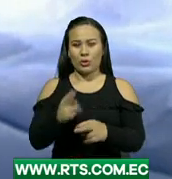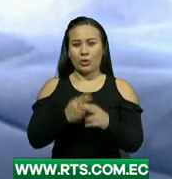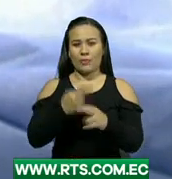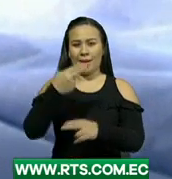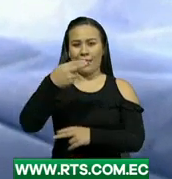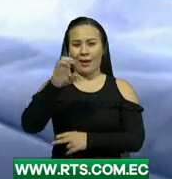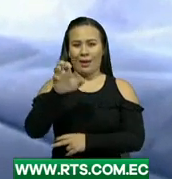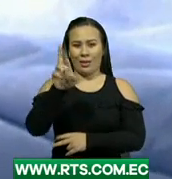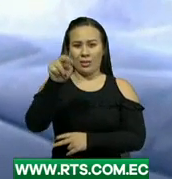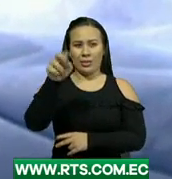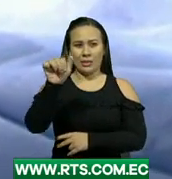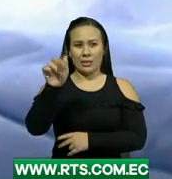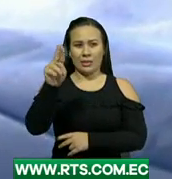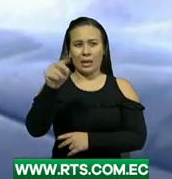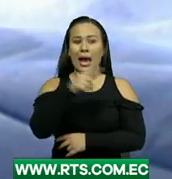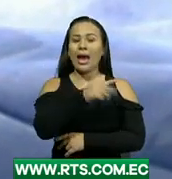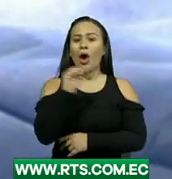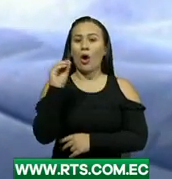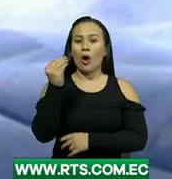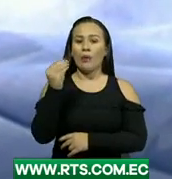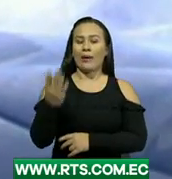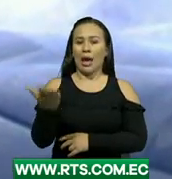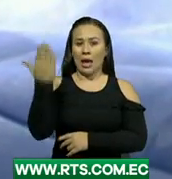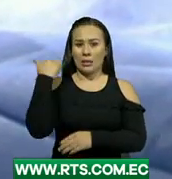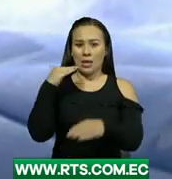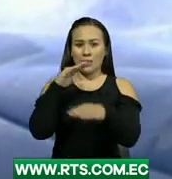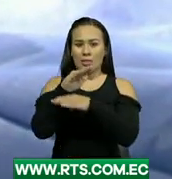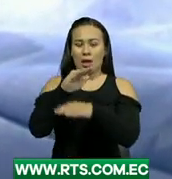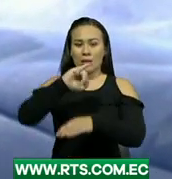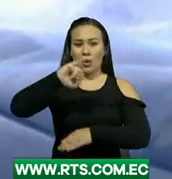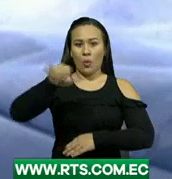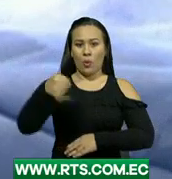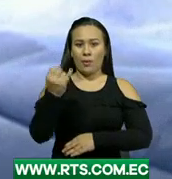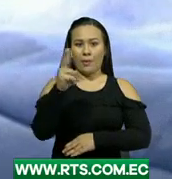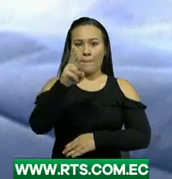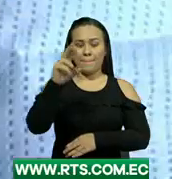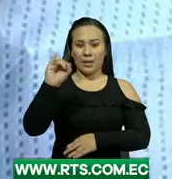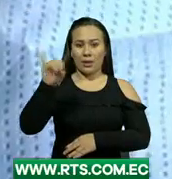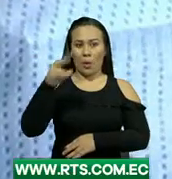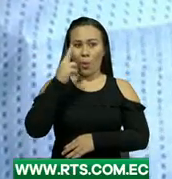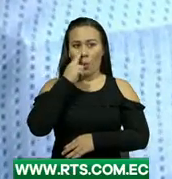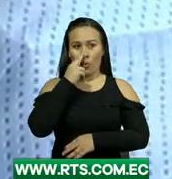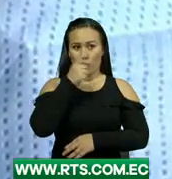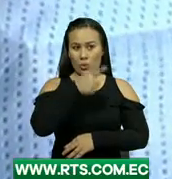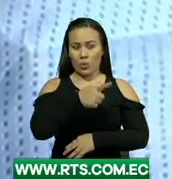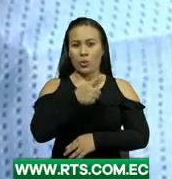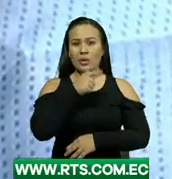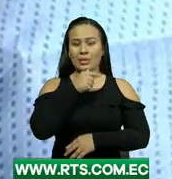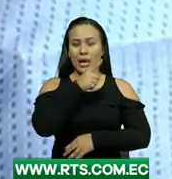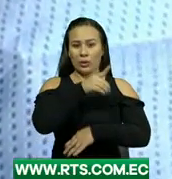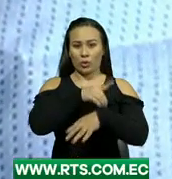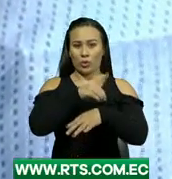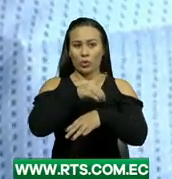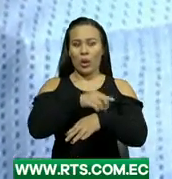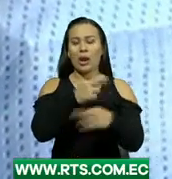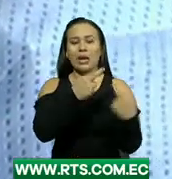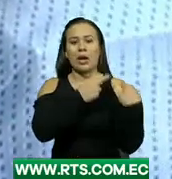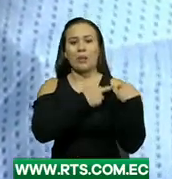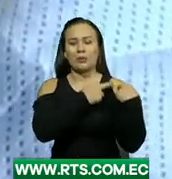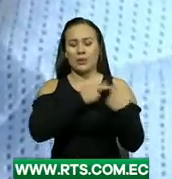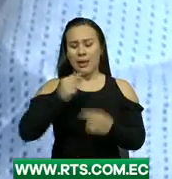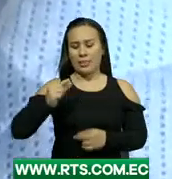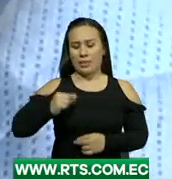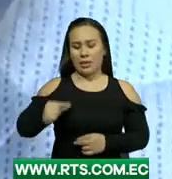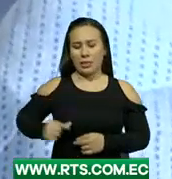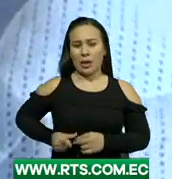la adolescente ingresó al quirófano durante la tarde de este jueves el 20 de junio allí el cirujano se encargó de brindar detalles